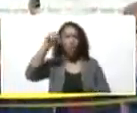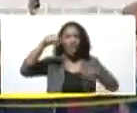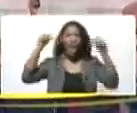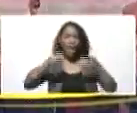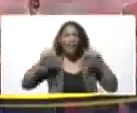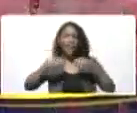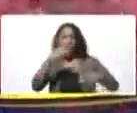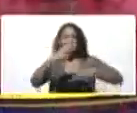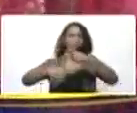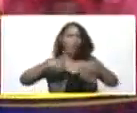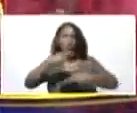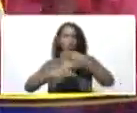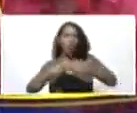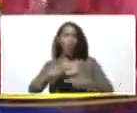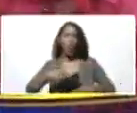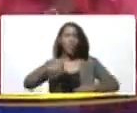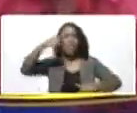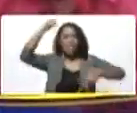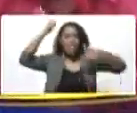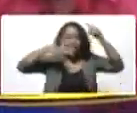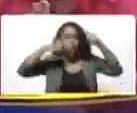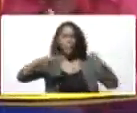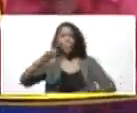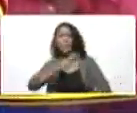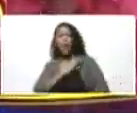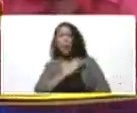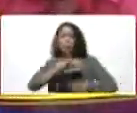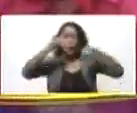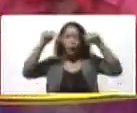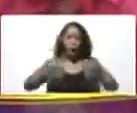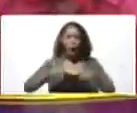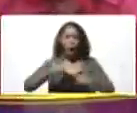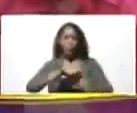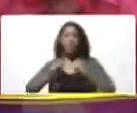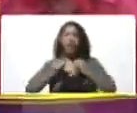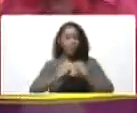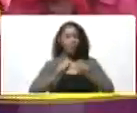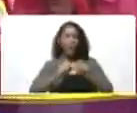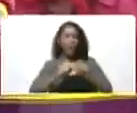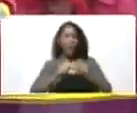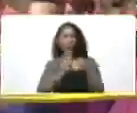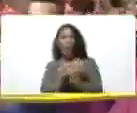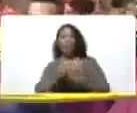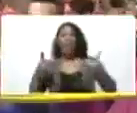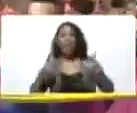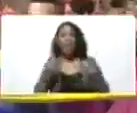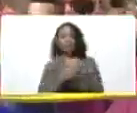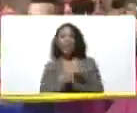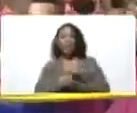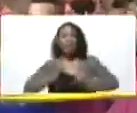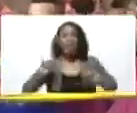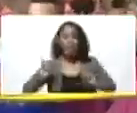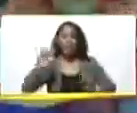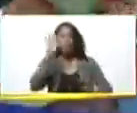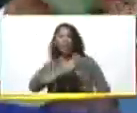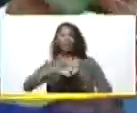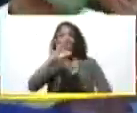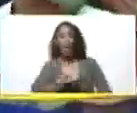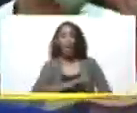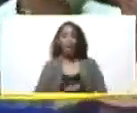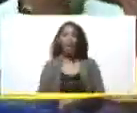esta revolución de Chávez que hoy nos mantiene libres, independientes y